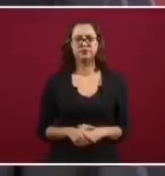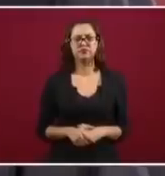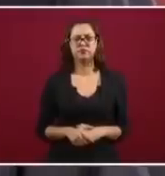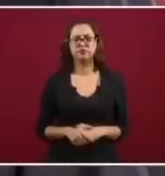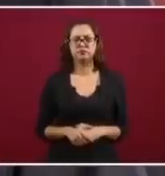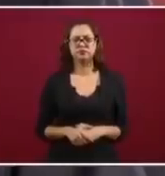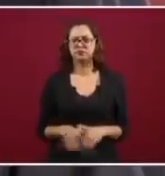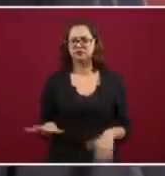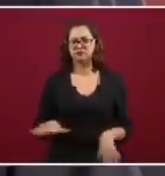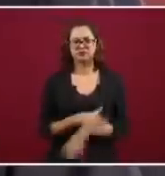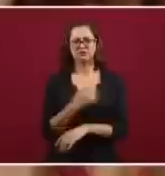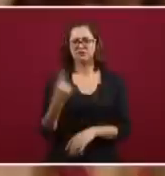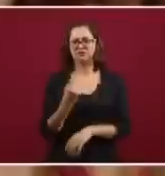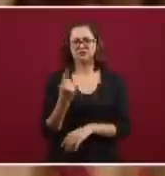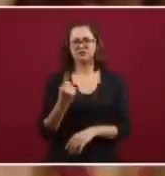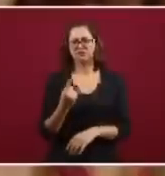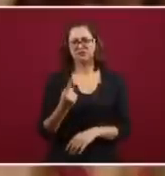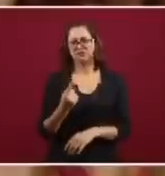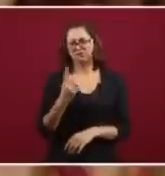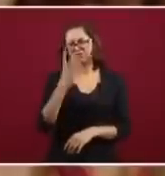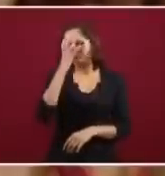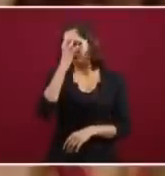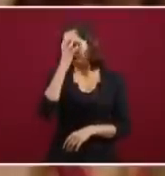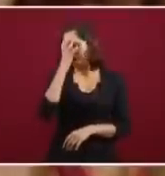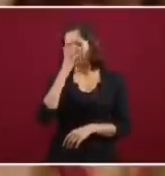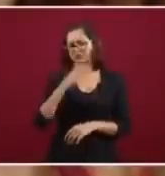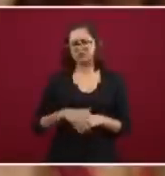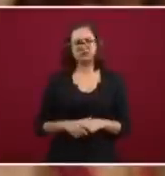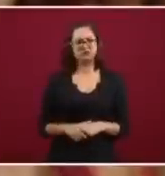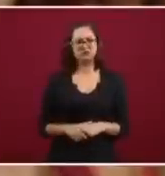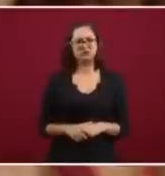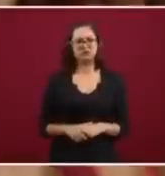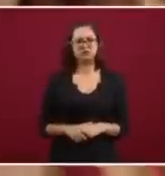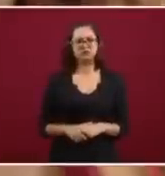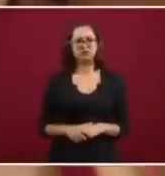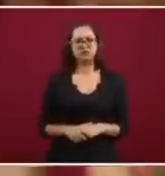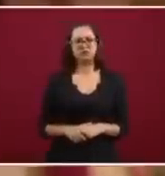porque era muy vergonzoso eso. Además,